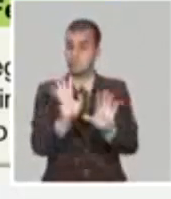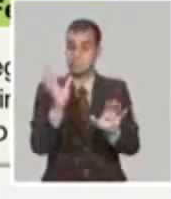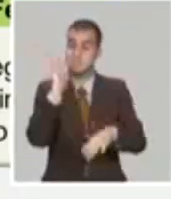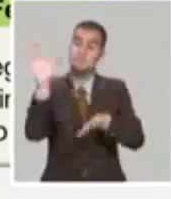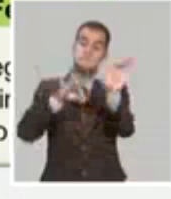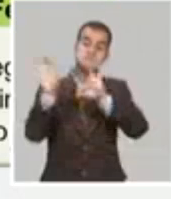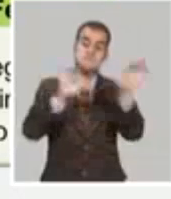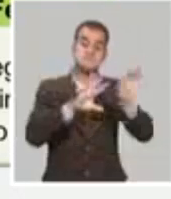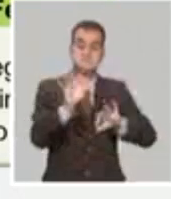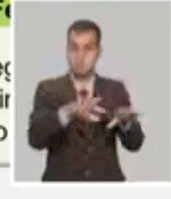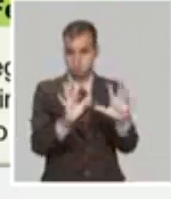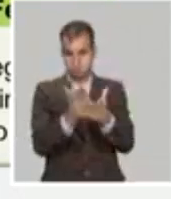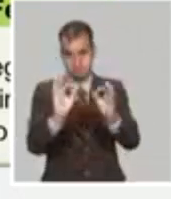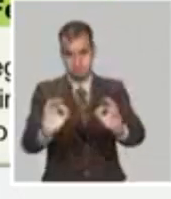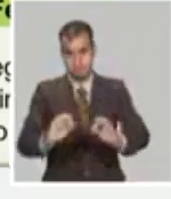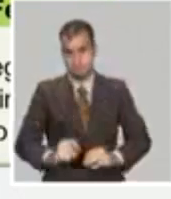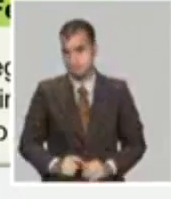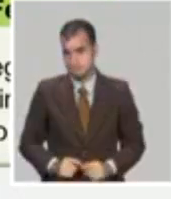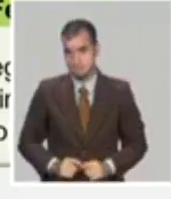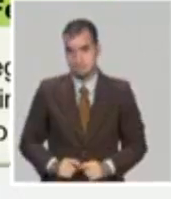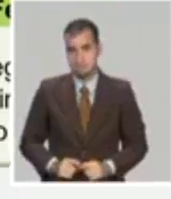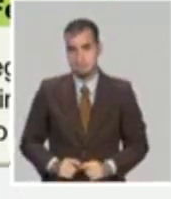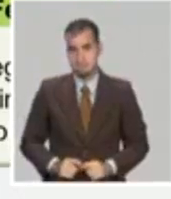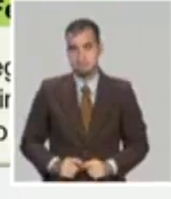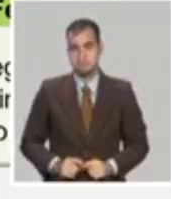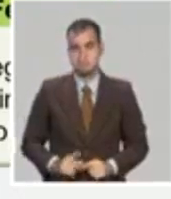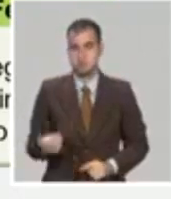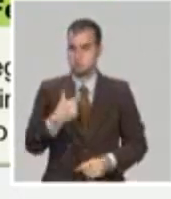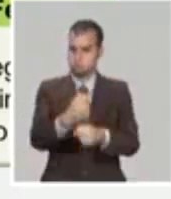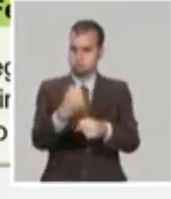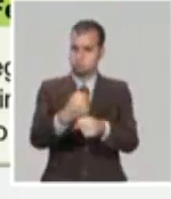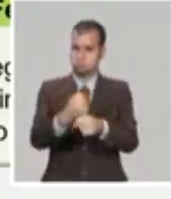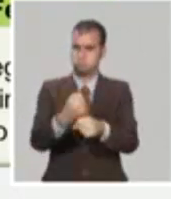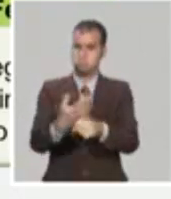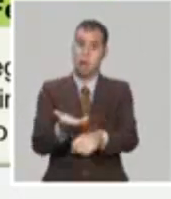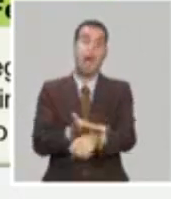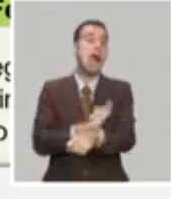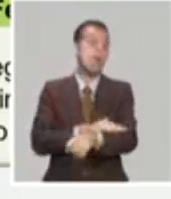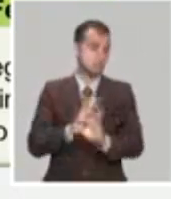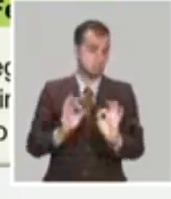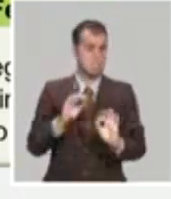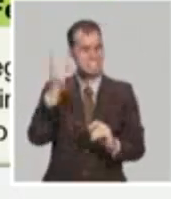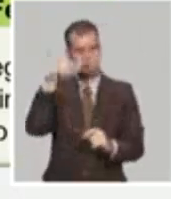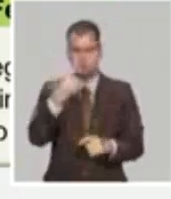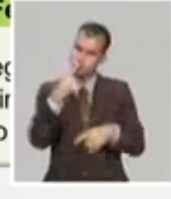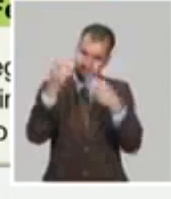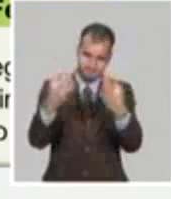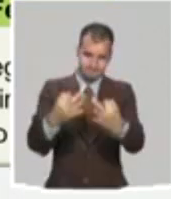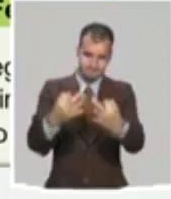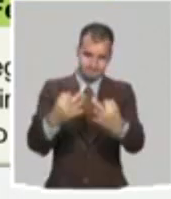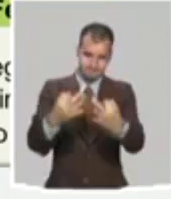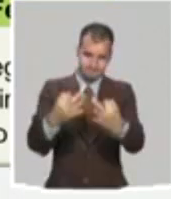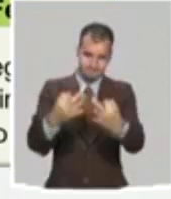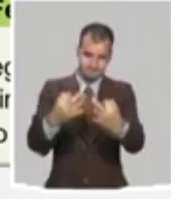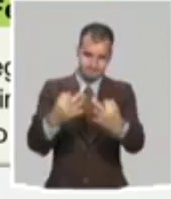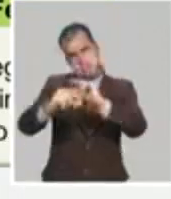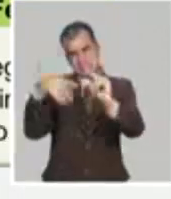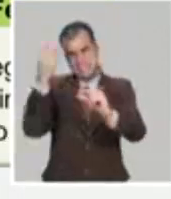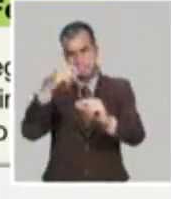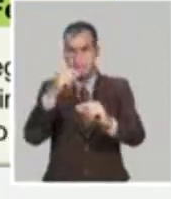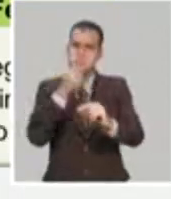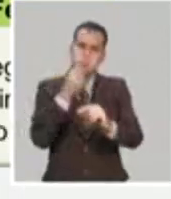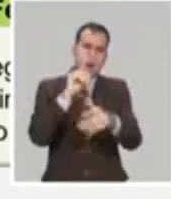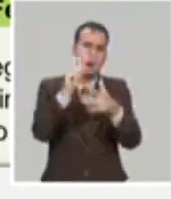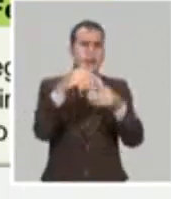empiezan. Posteriormente para estar seguro, aunque después eso siempre tendrá sus ajustes por la